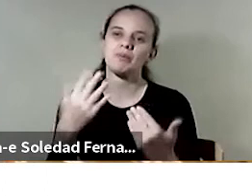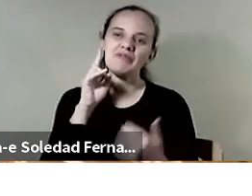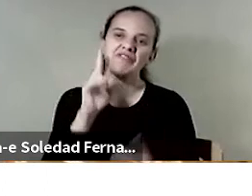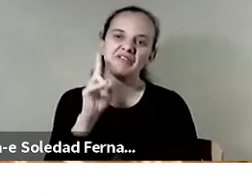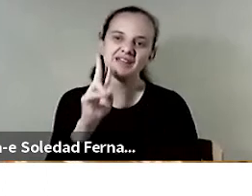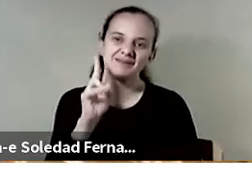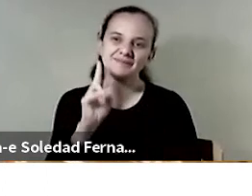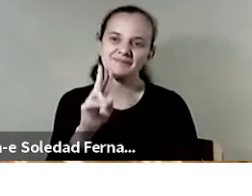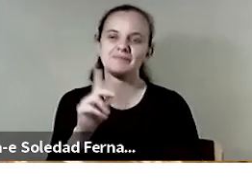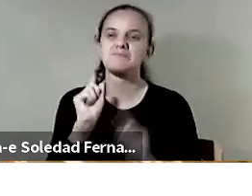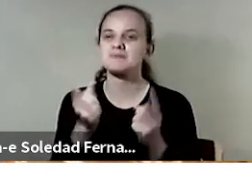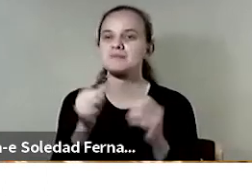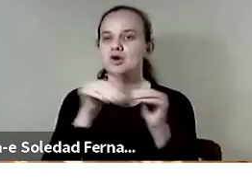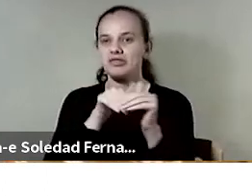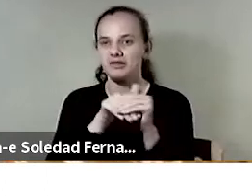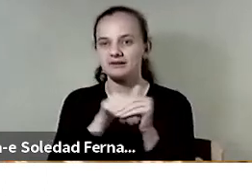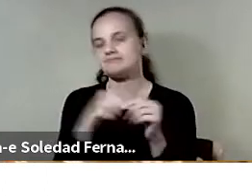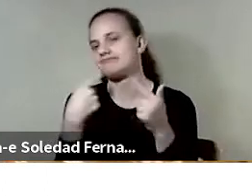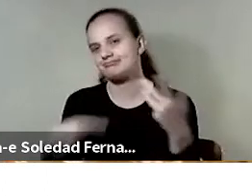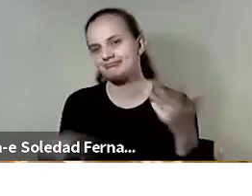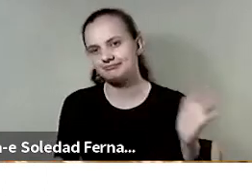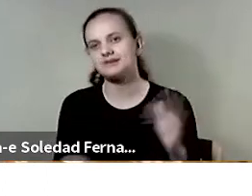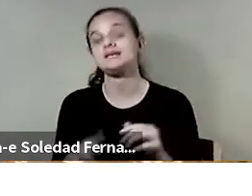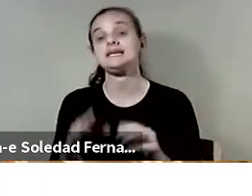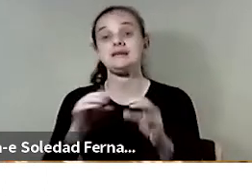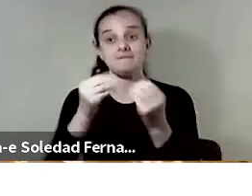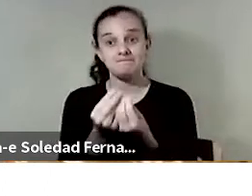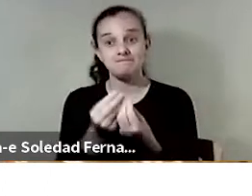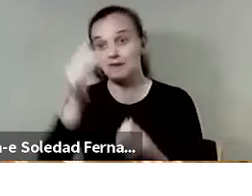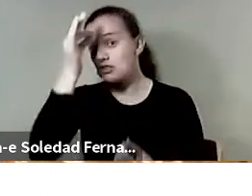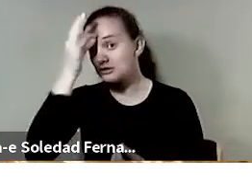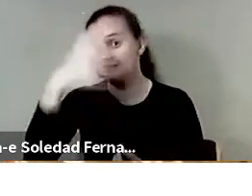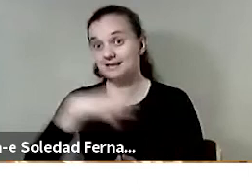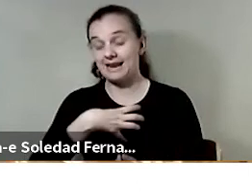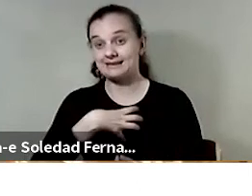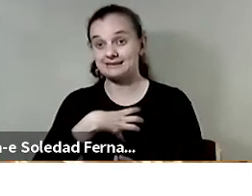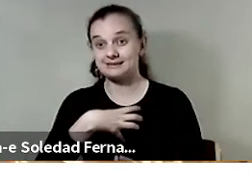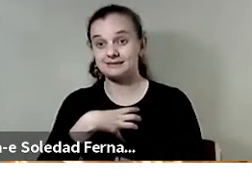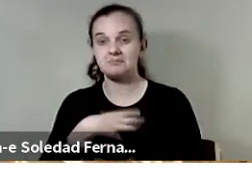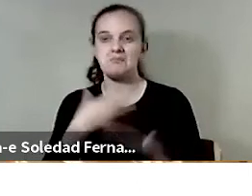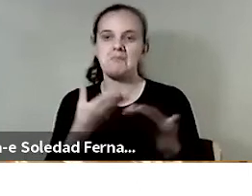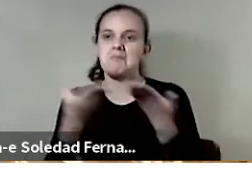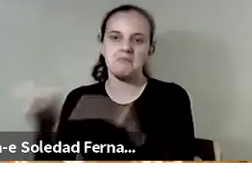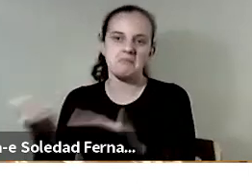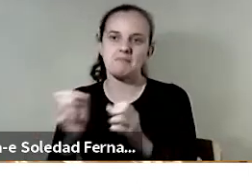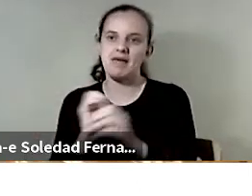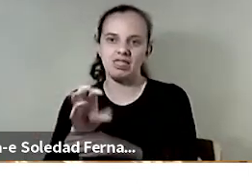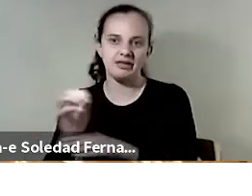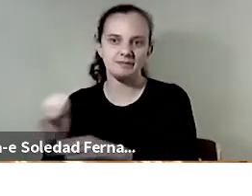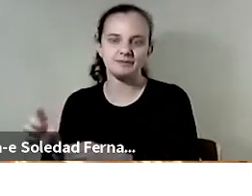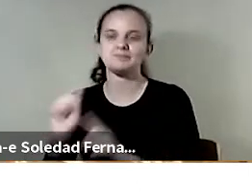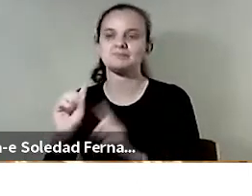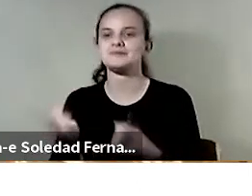grabado? Sí, sí va a quedar grabado, después van a poder ingresar a la plataforma y poder ver el contenido. Una vez que se terminen las